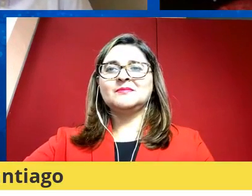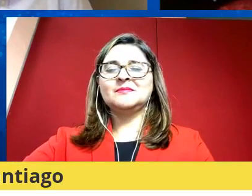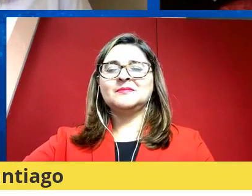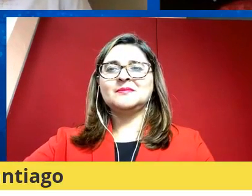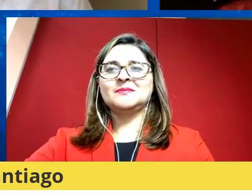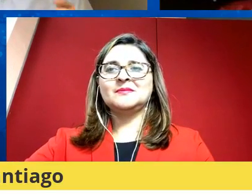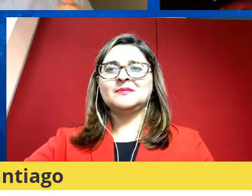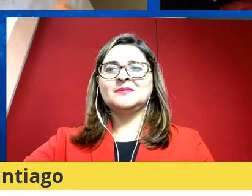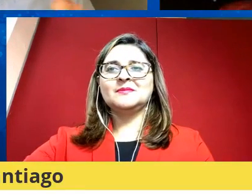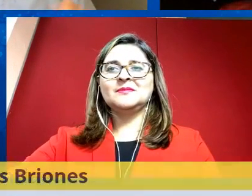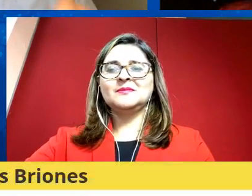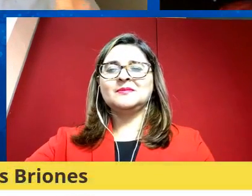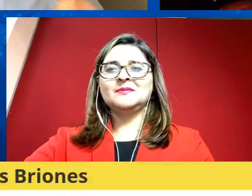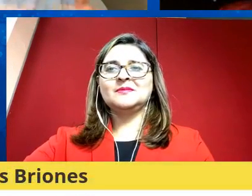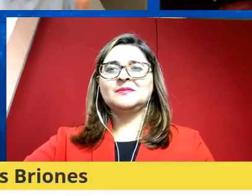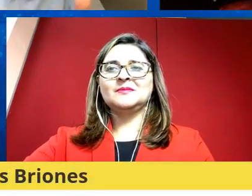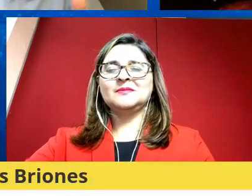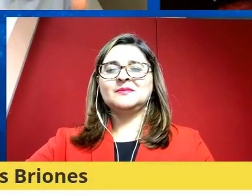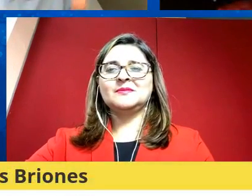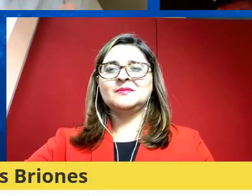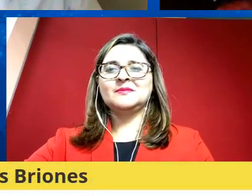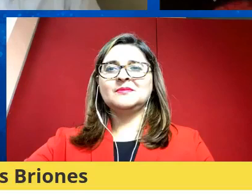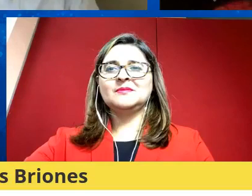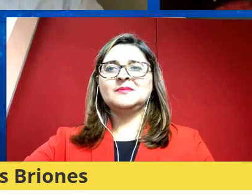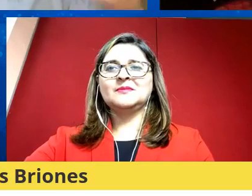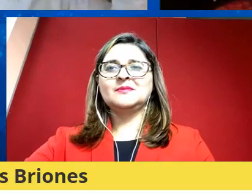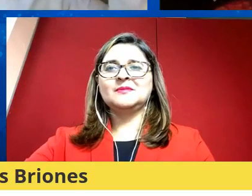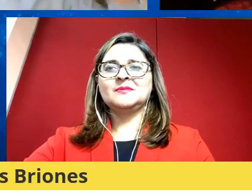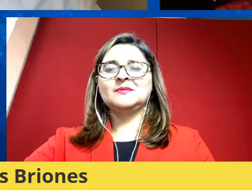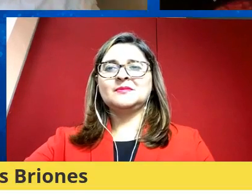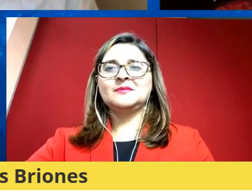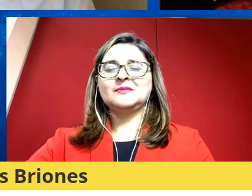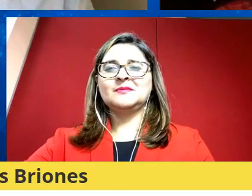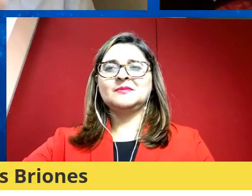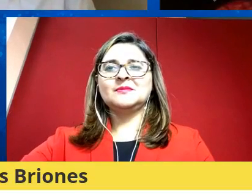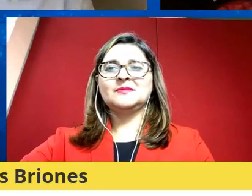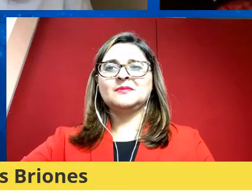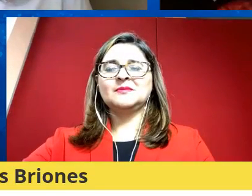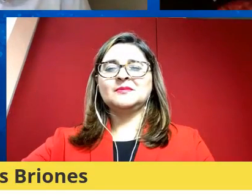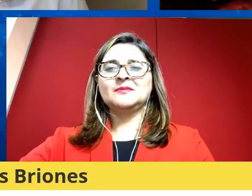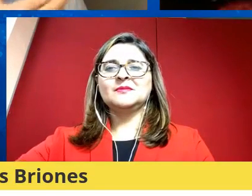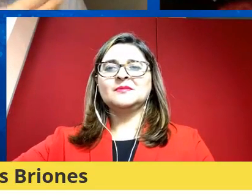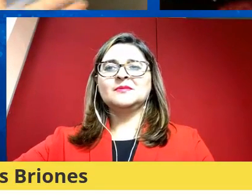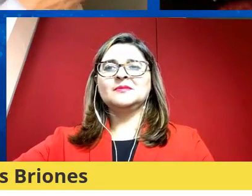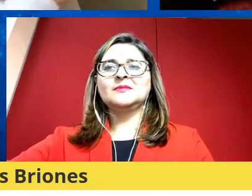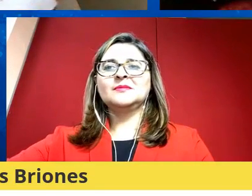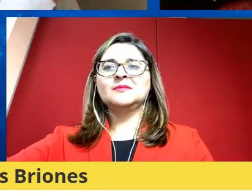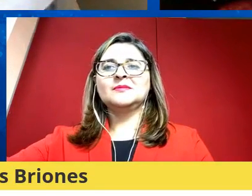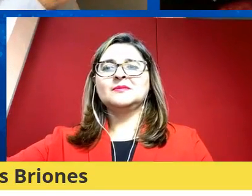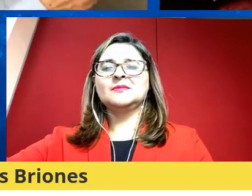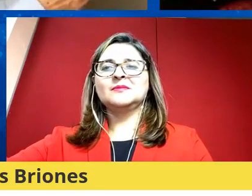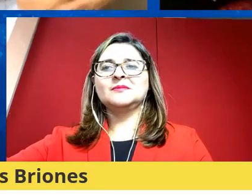consecuencias. Pero si te pegan incluso una encerrona y tú le haces un gesto, el otro se baja con pistola, a uno lo